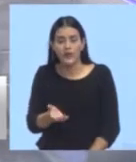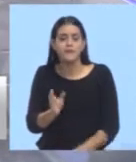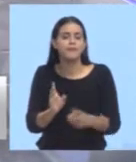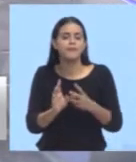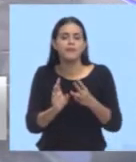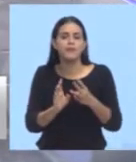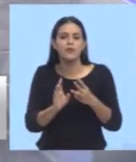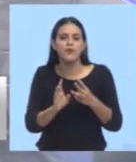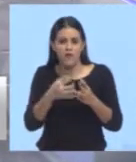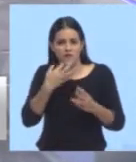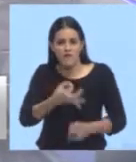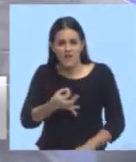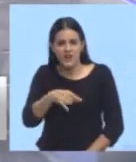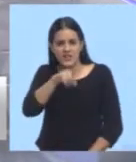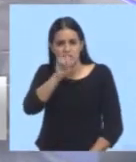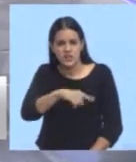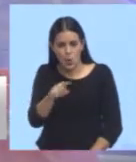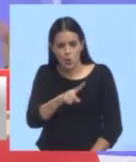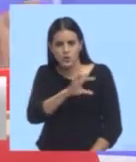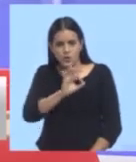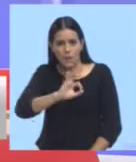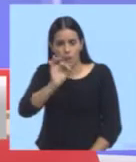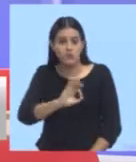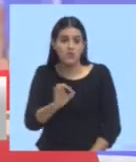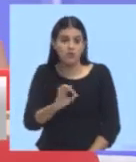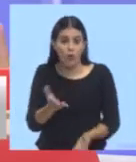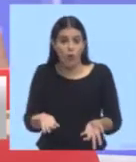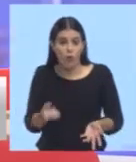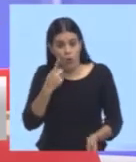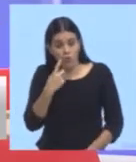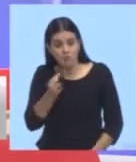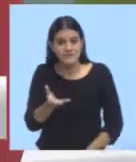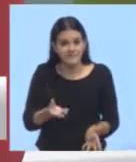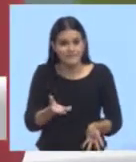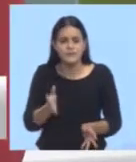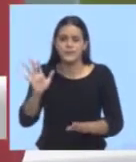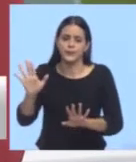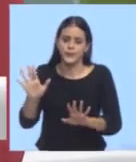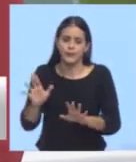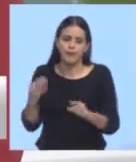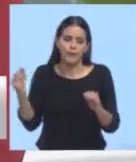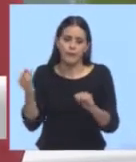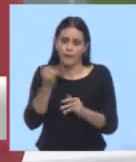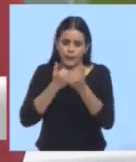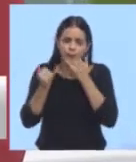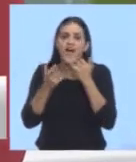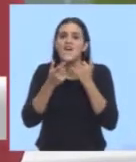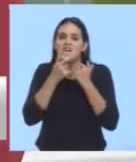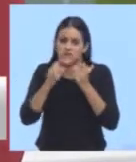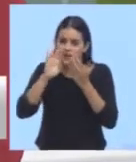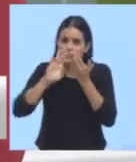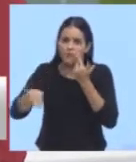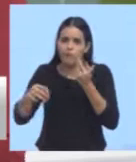qué tan frecuente podría ser esto o si no es así no no es tan así es decir es de fácil contagio